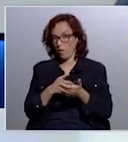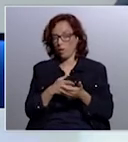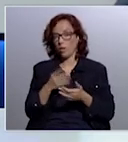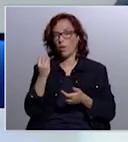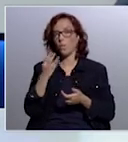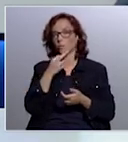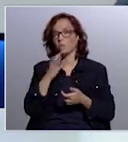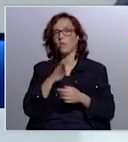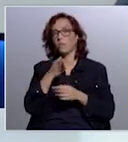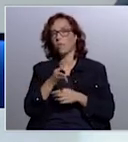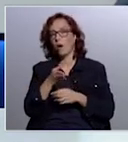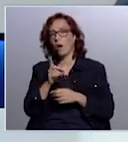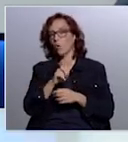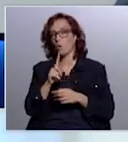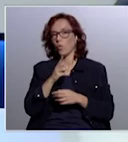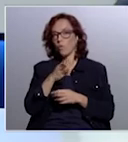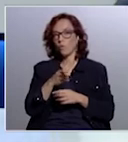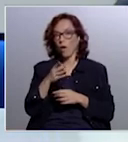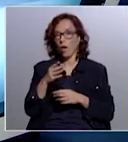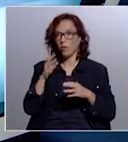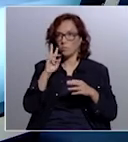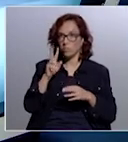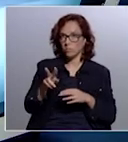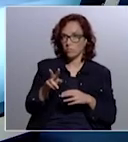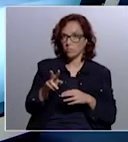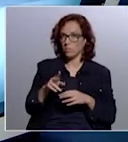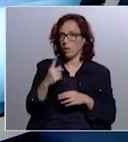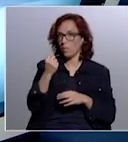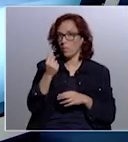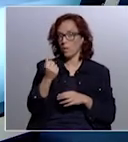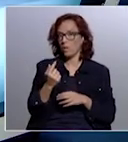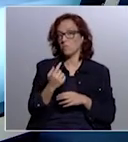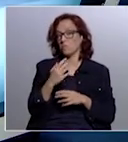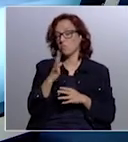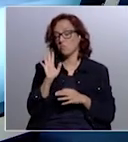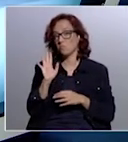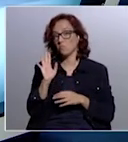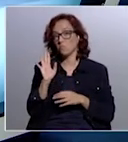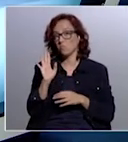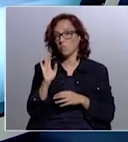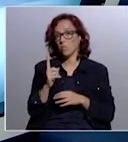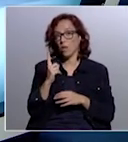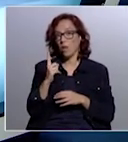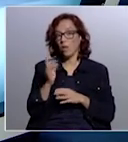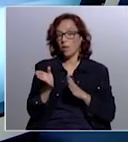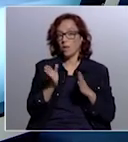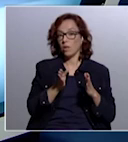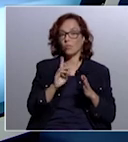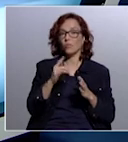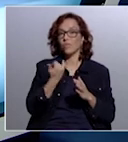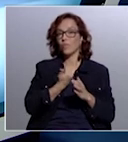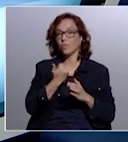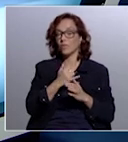porque va o no va a un espectáculo en vivo el precio es una de las consecuencias quizás la mayor es la no información